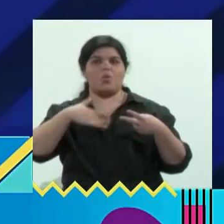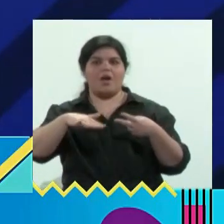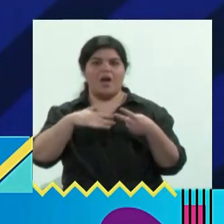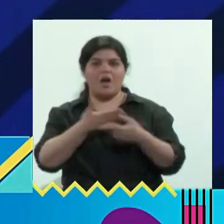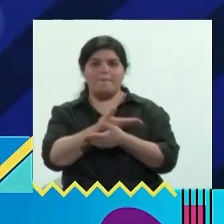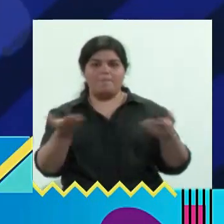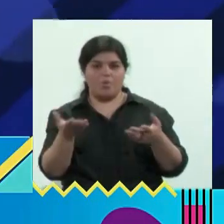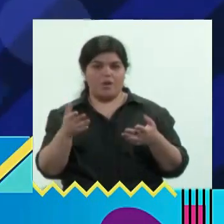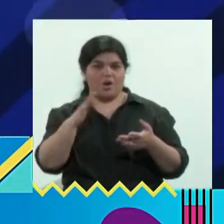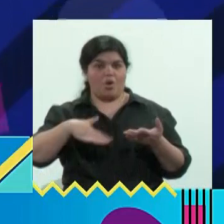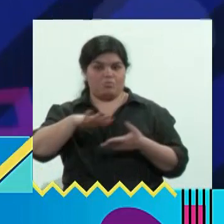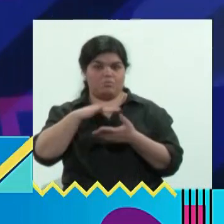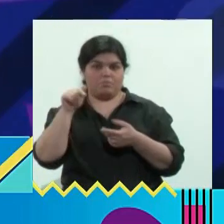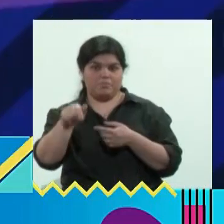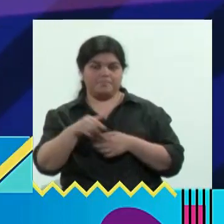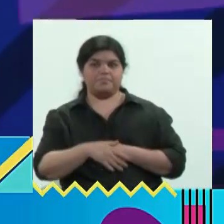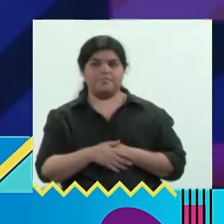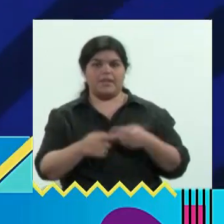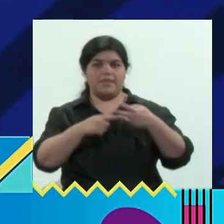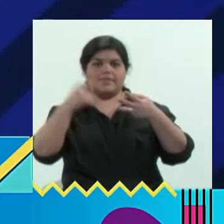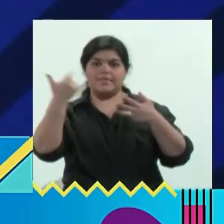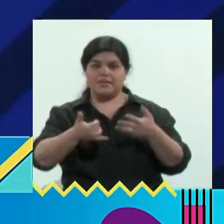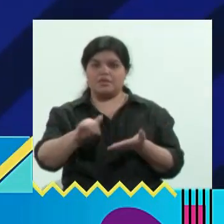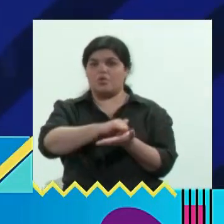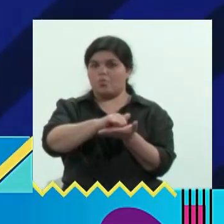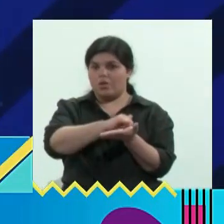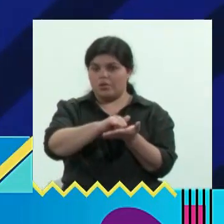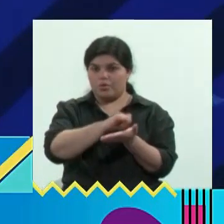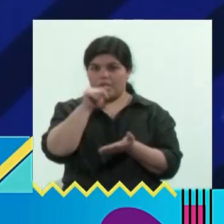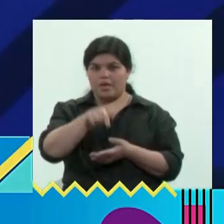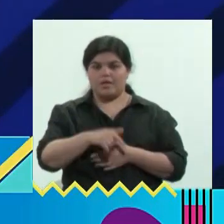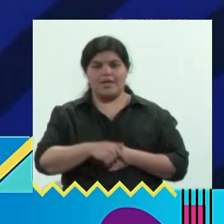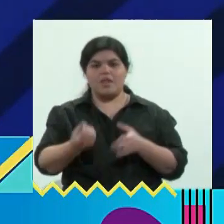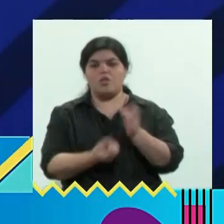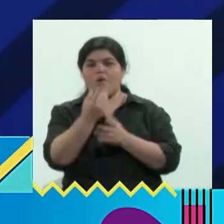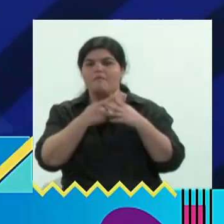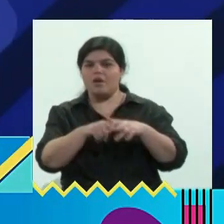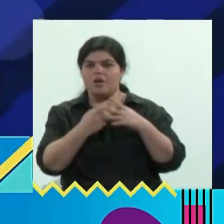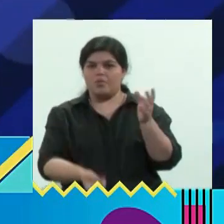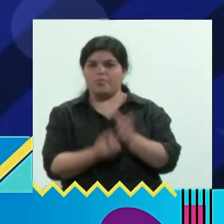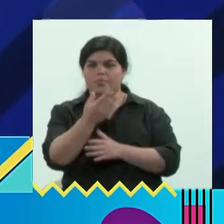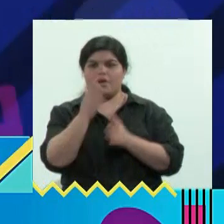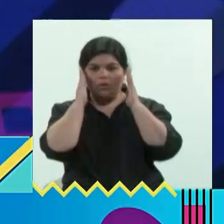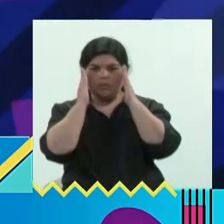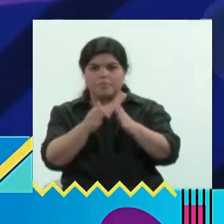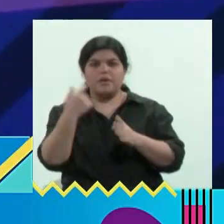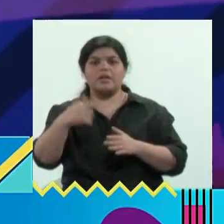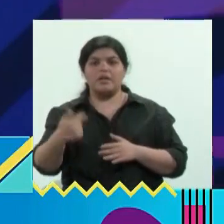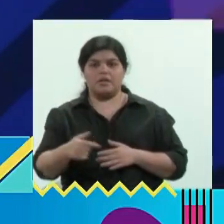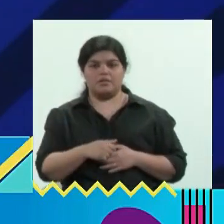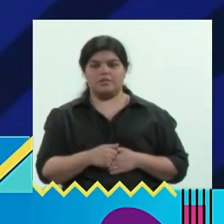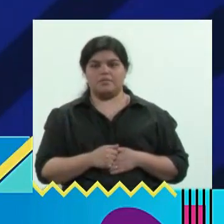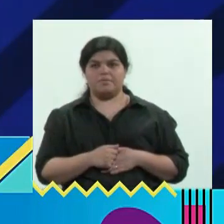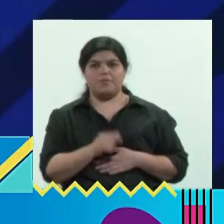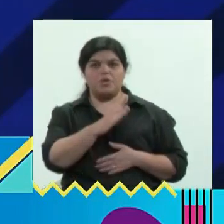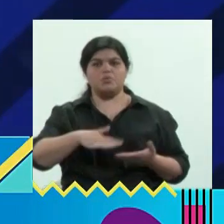la Tierra. El tercer lugar es para Nueva York porque su desarrollo tecnológico e innovación están focalizados en colmar las necesidades